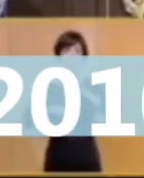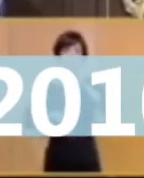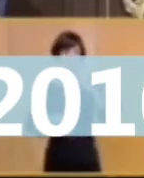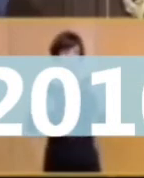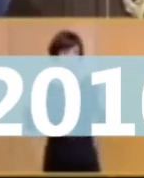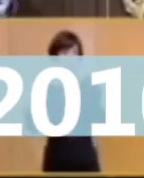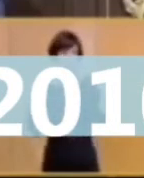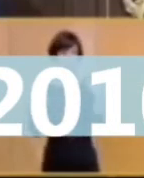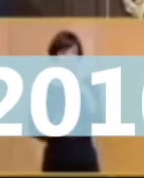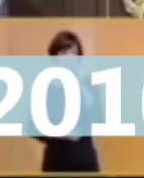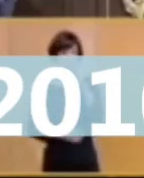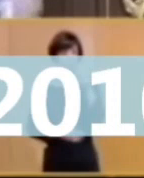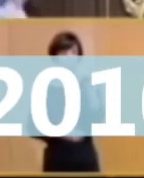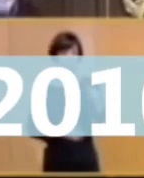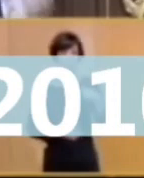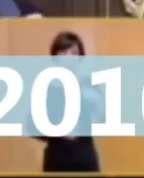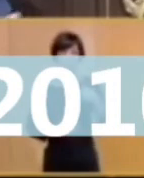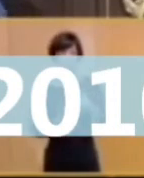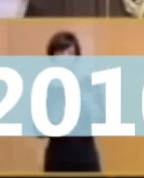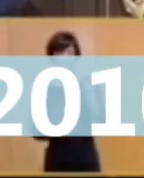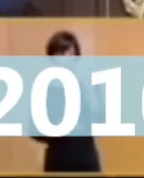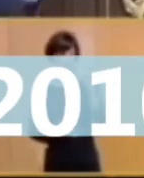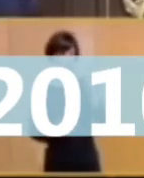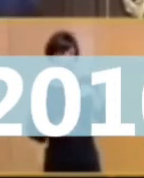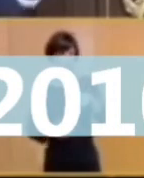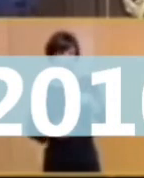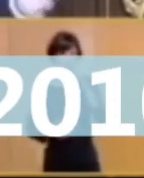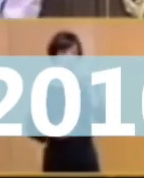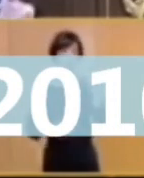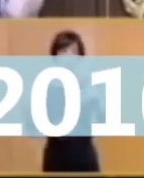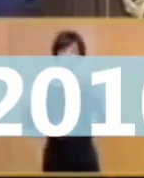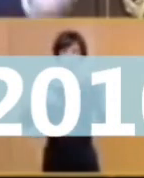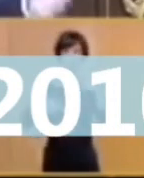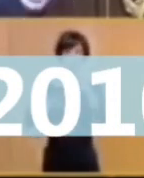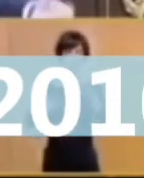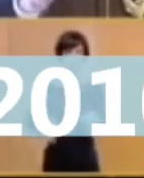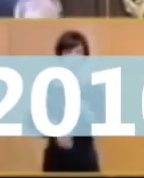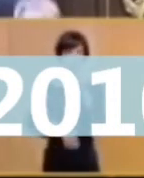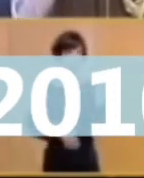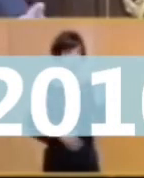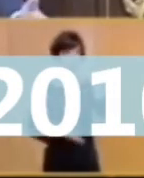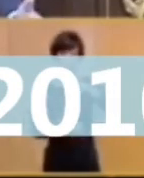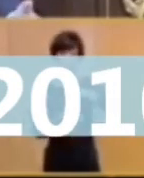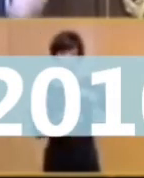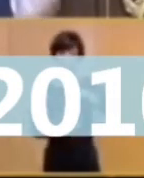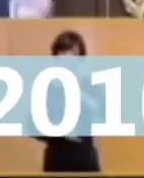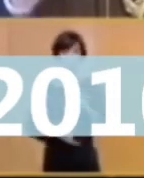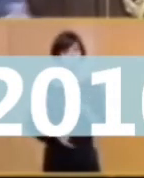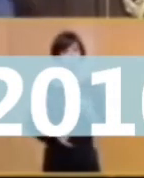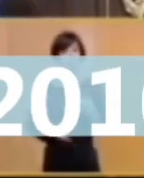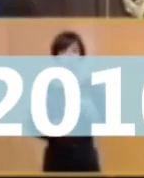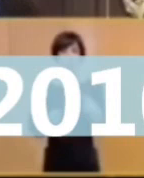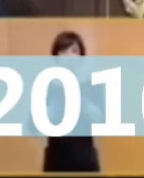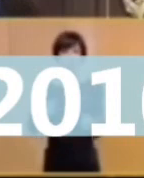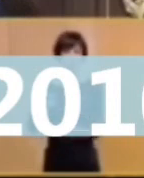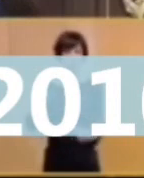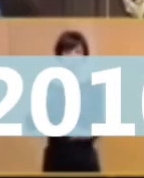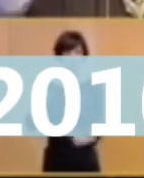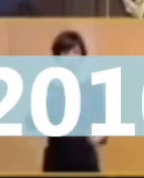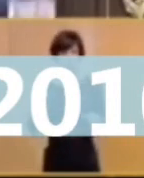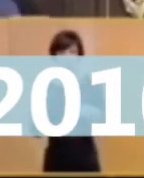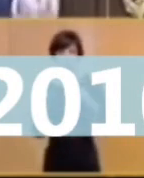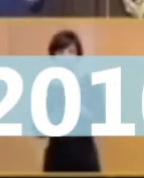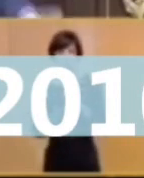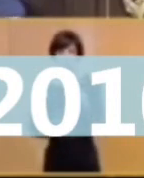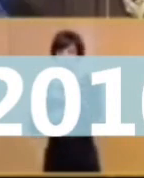y por su falta de credibilidad y por su demagogia porque decir ahora aquí que tienen que pagar más el déficit los que tienen más cuando lo que